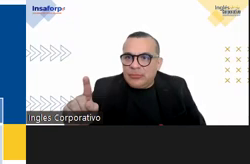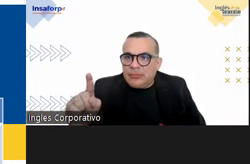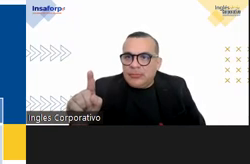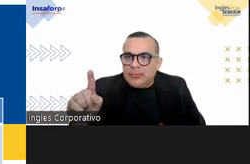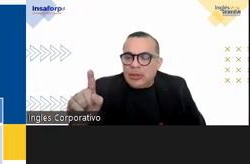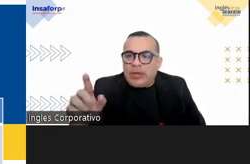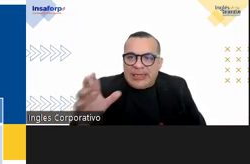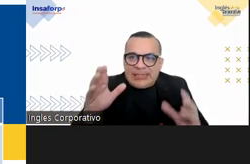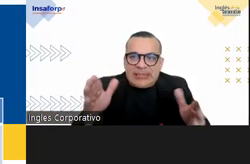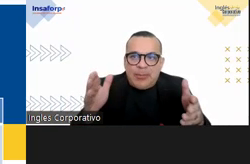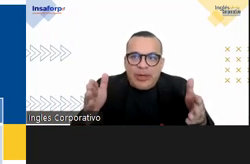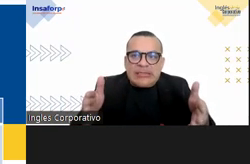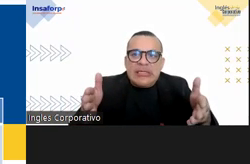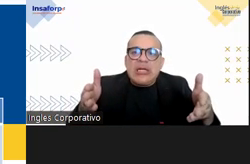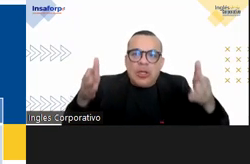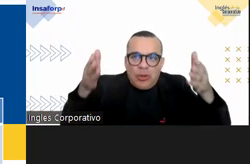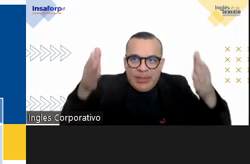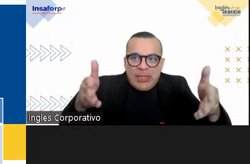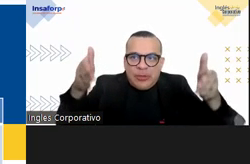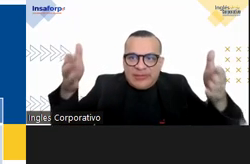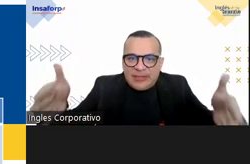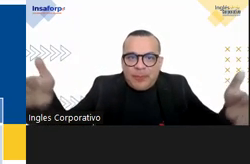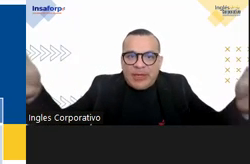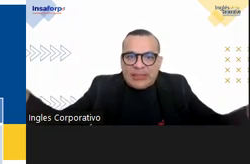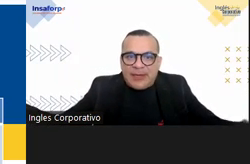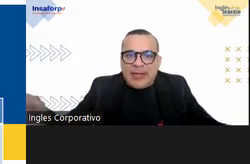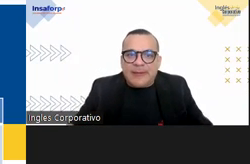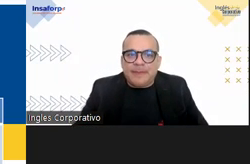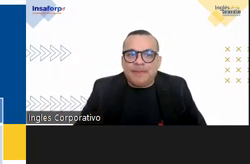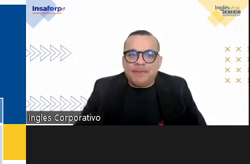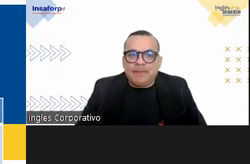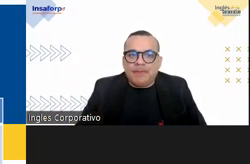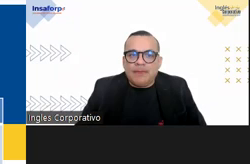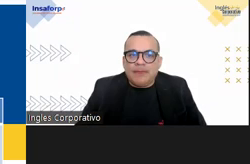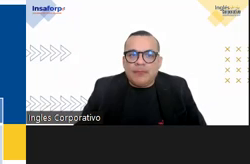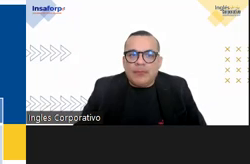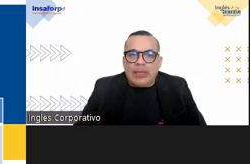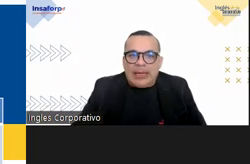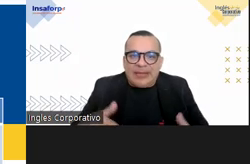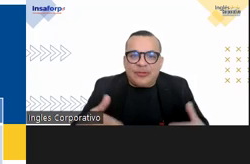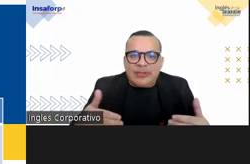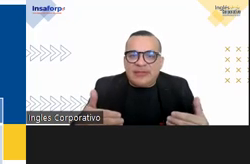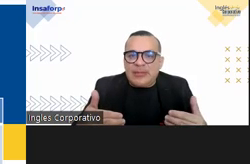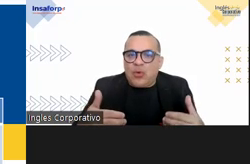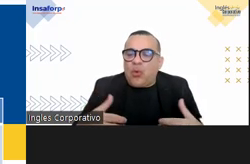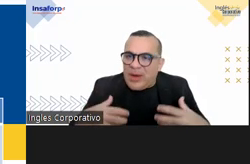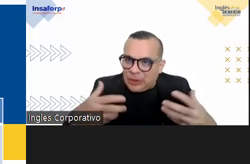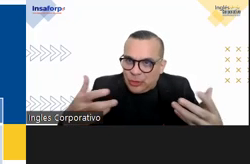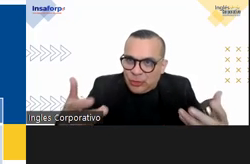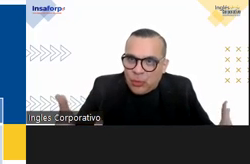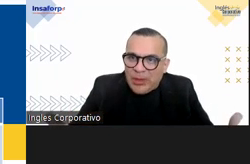necesitamos. Lo que necesitamos es lo mínimo necesario para trabajar. Y a eso